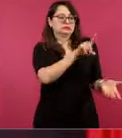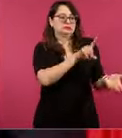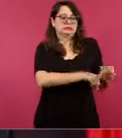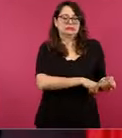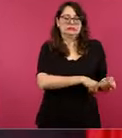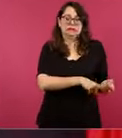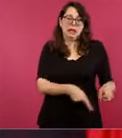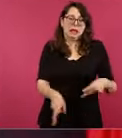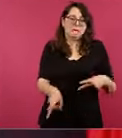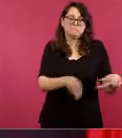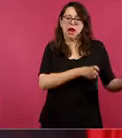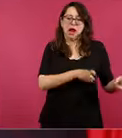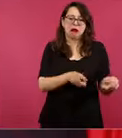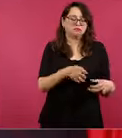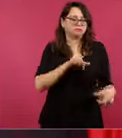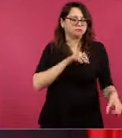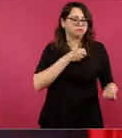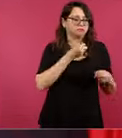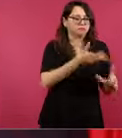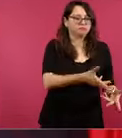calumniadores,